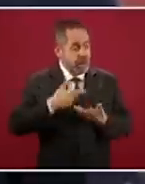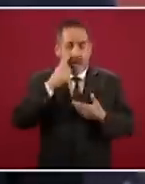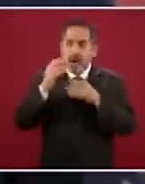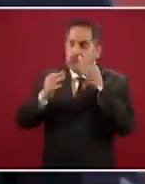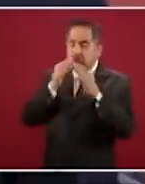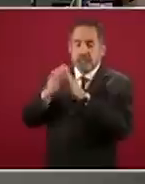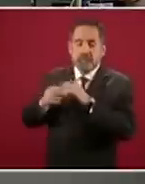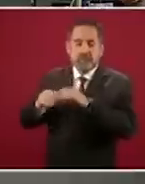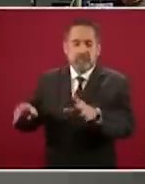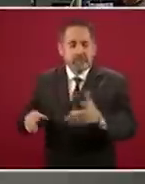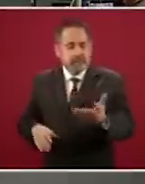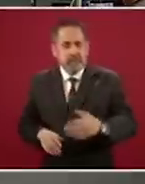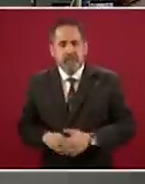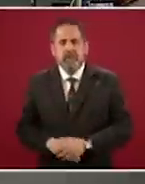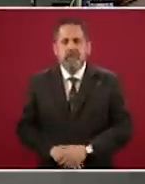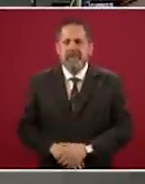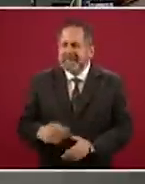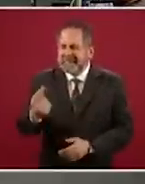¿Lo de qué?